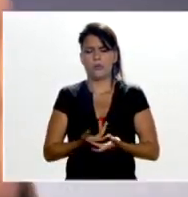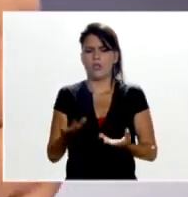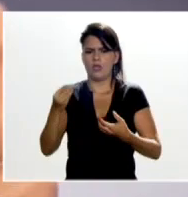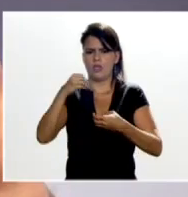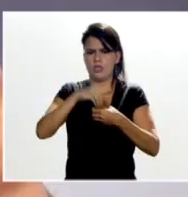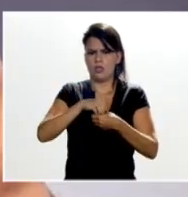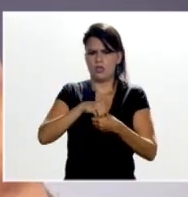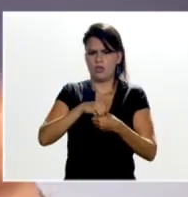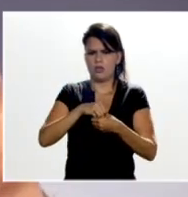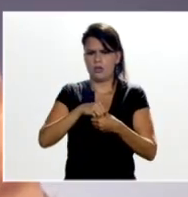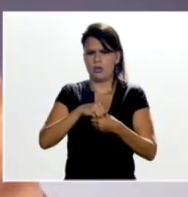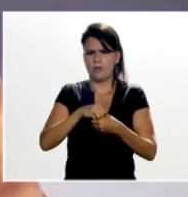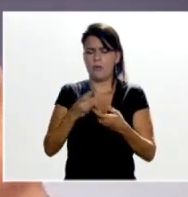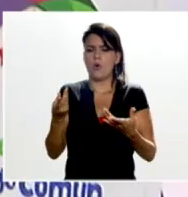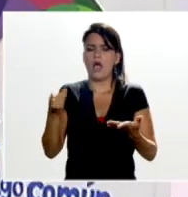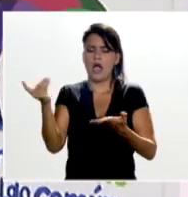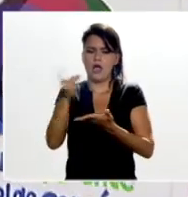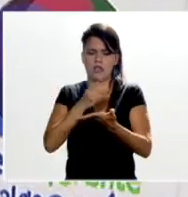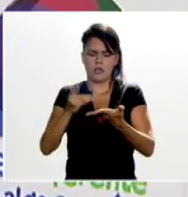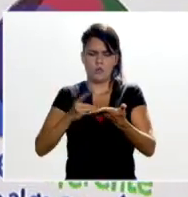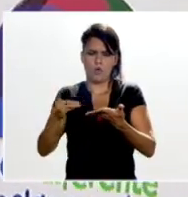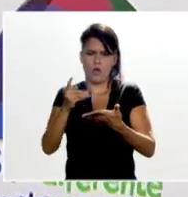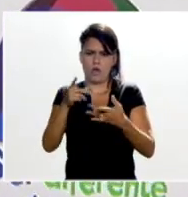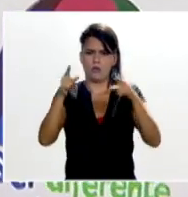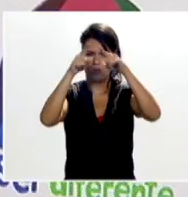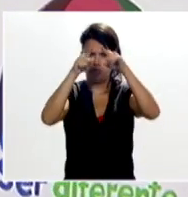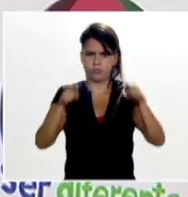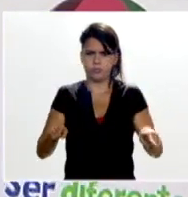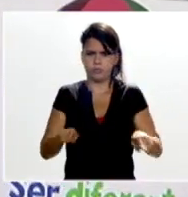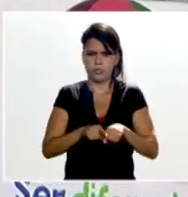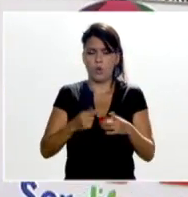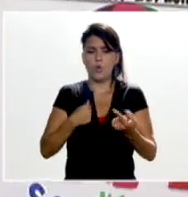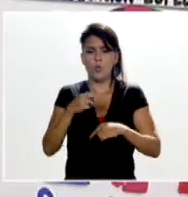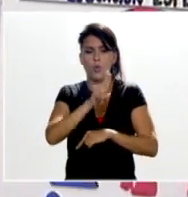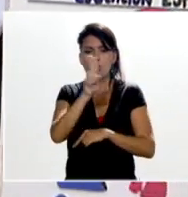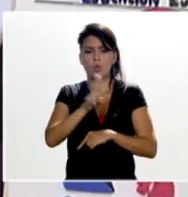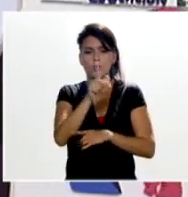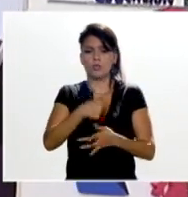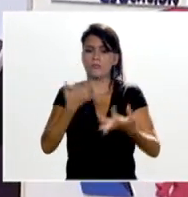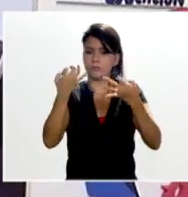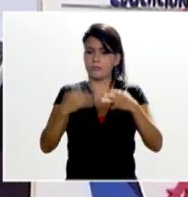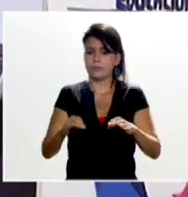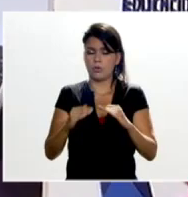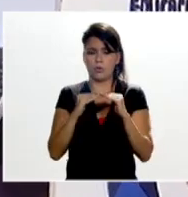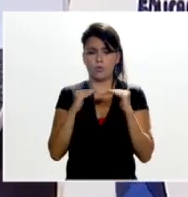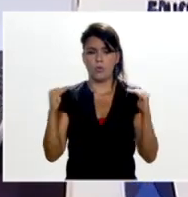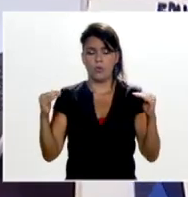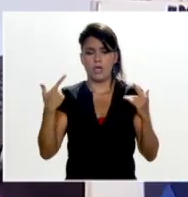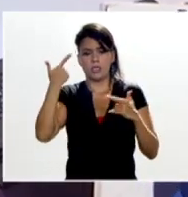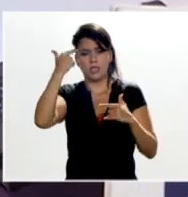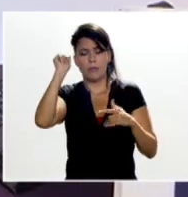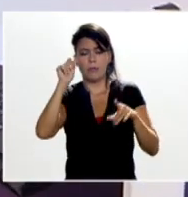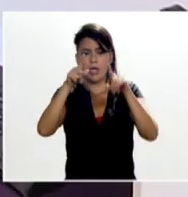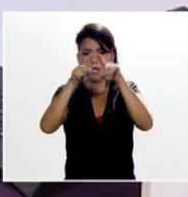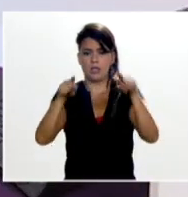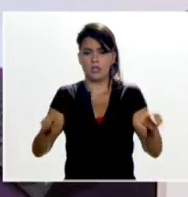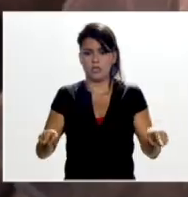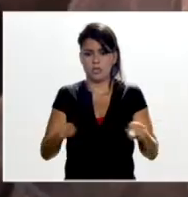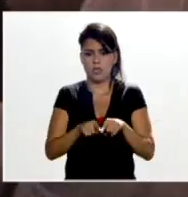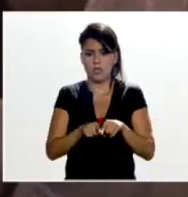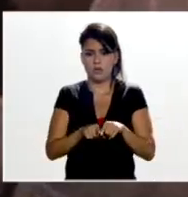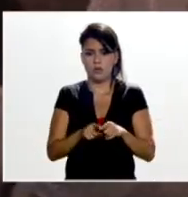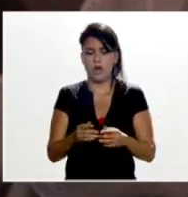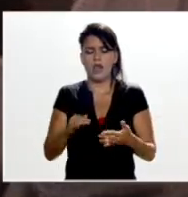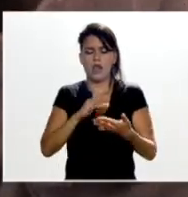de él vamos a dibujar un triángulo, utilizando siempre como base para el triángulo